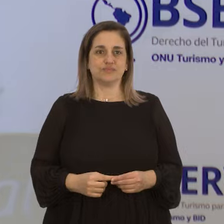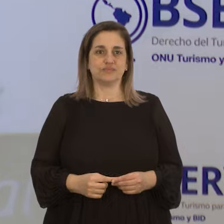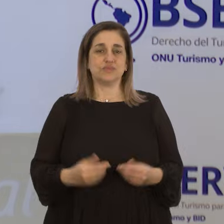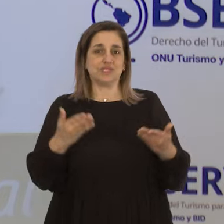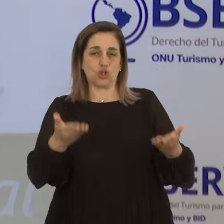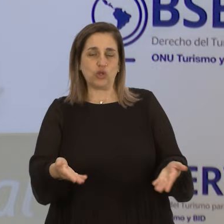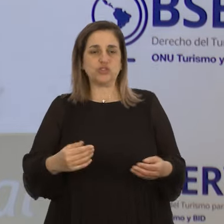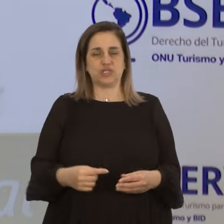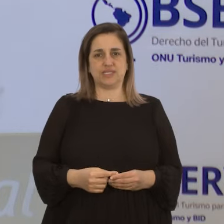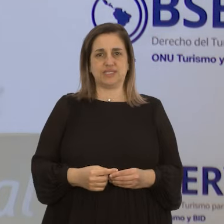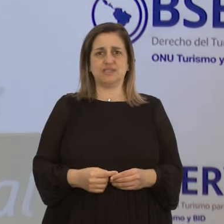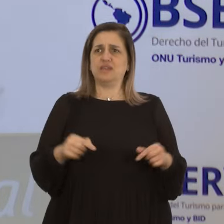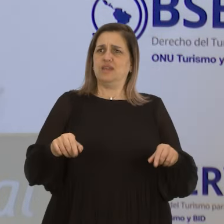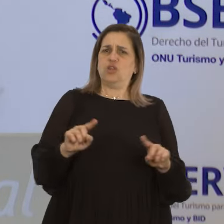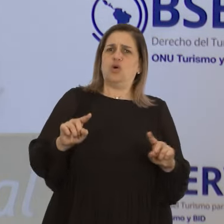Y